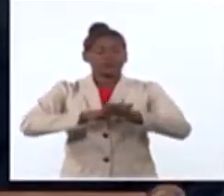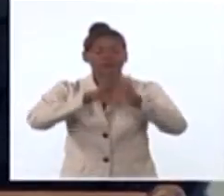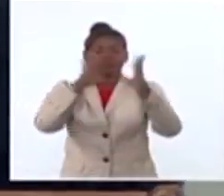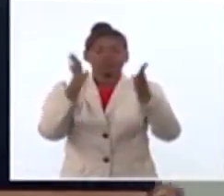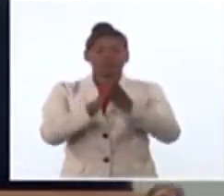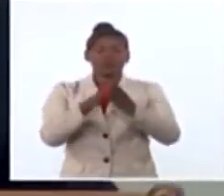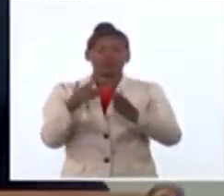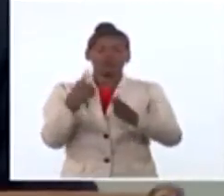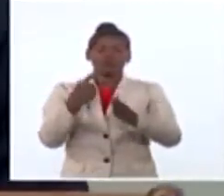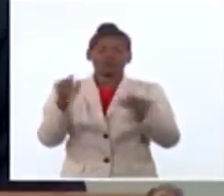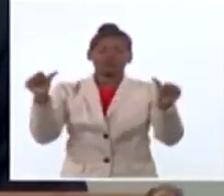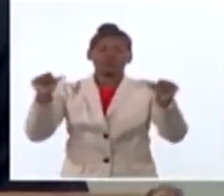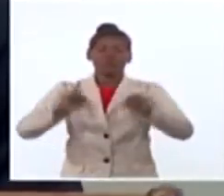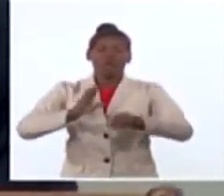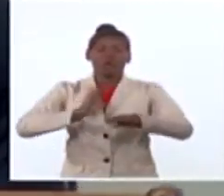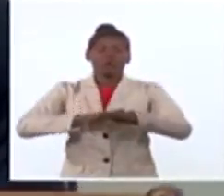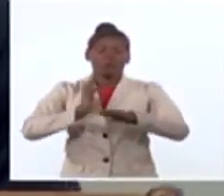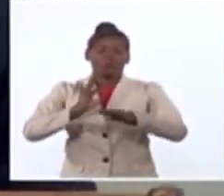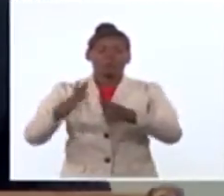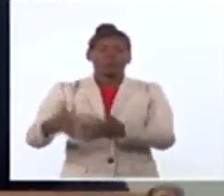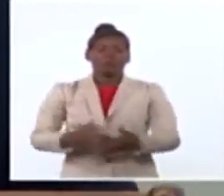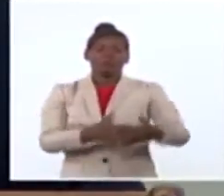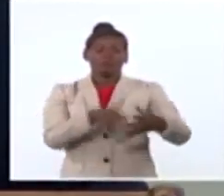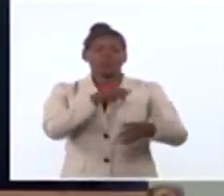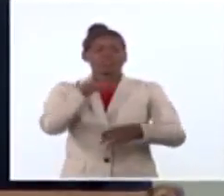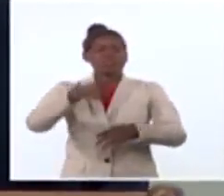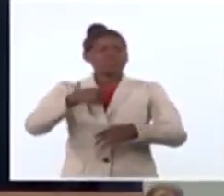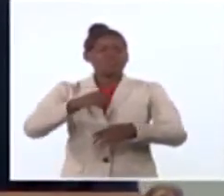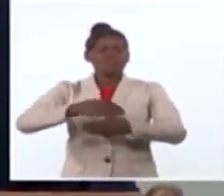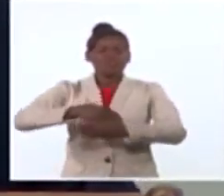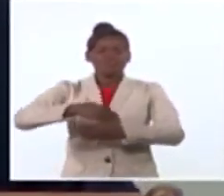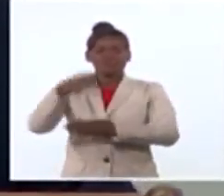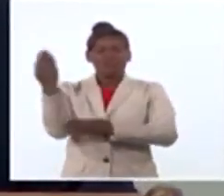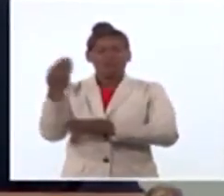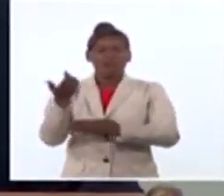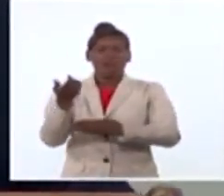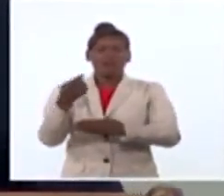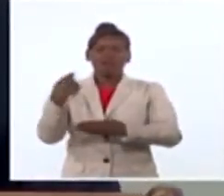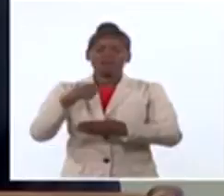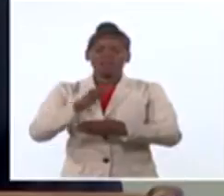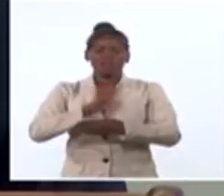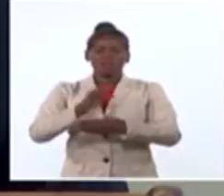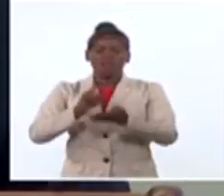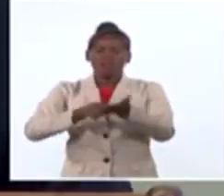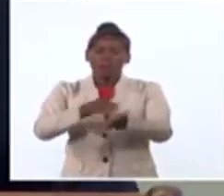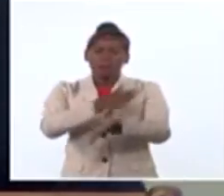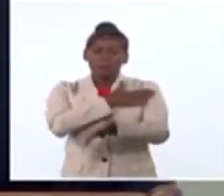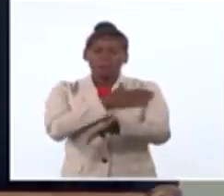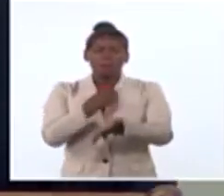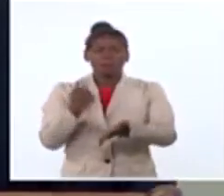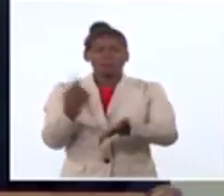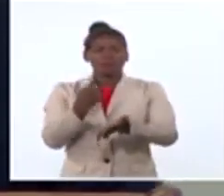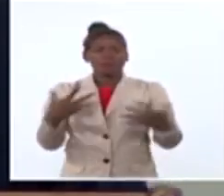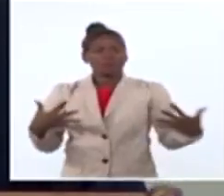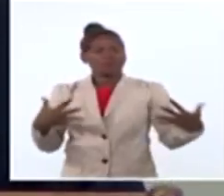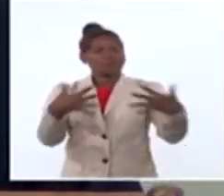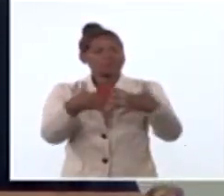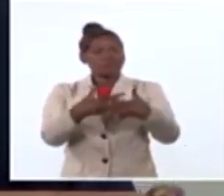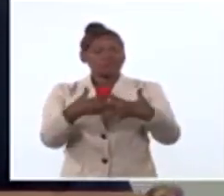todo las que ocasionan en mayor medida sufrimiento y agobio por los problemas económicos,